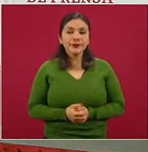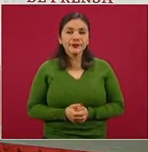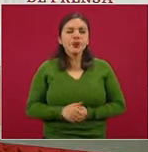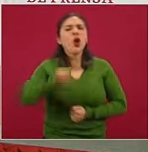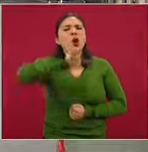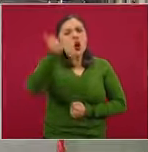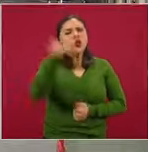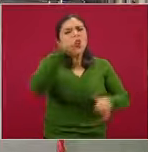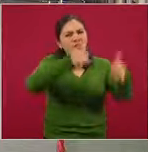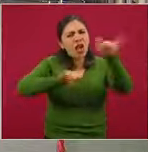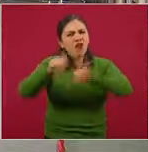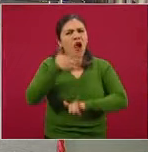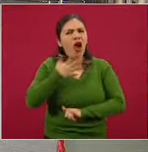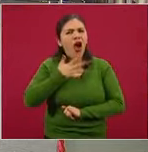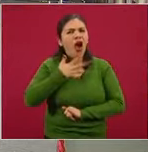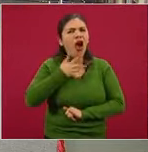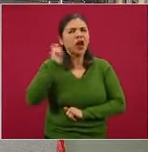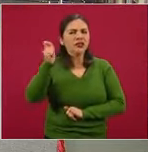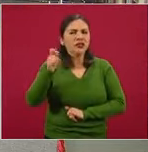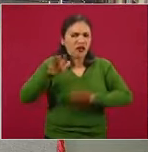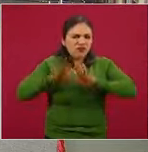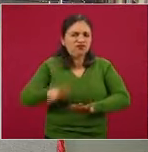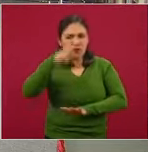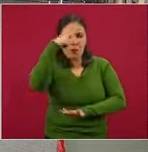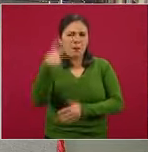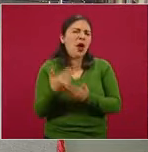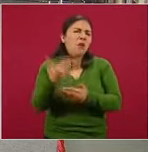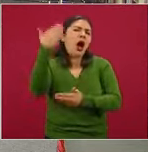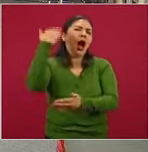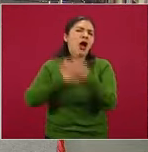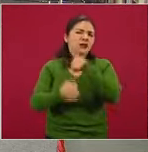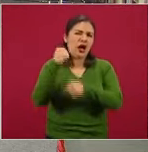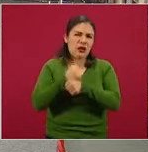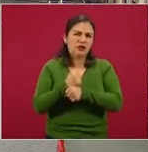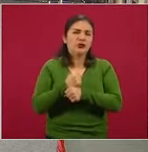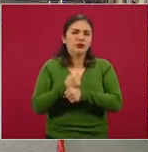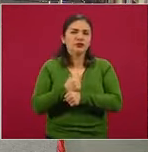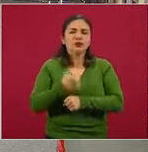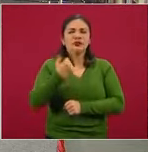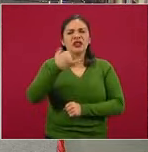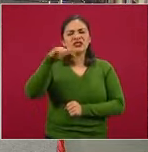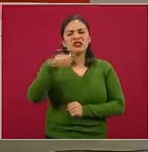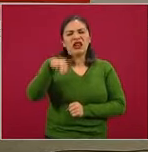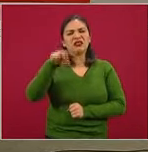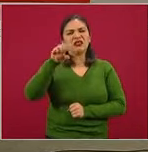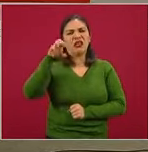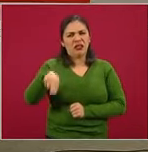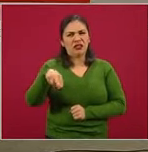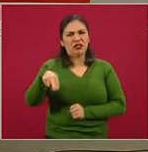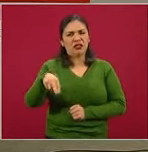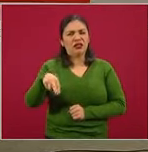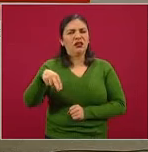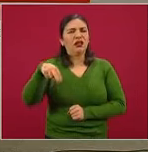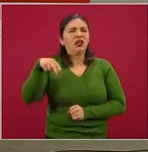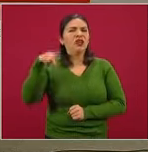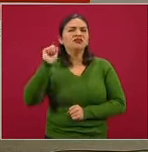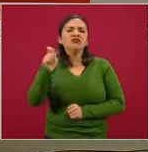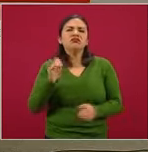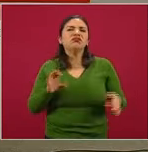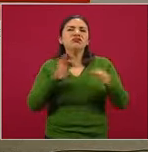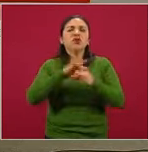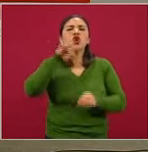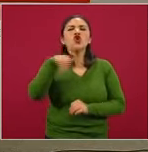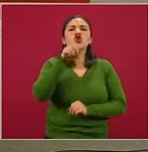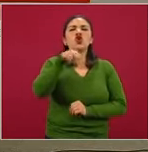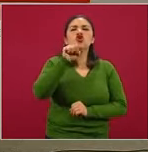otro laboratorio farmacéutico que tiene residencia en México desde hace muchos años, Janssen, es una rama o filial de